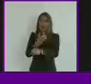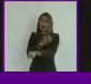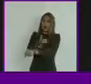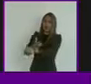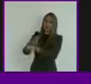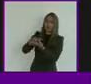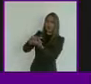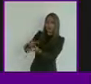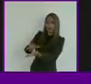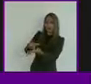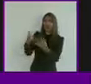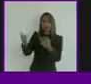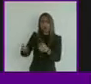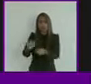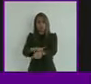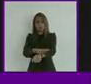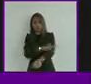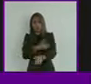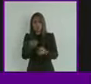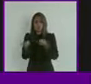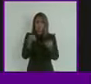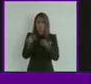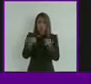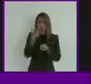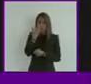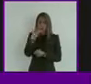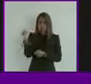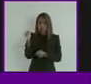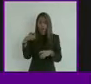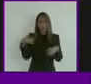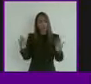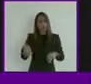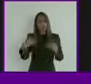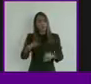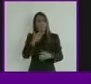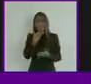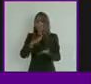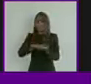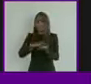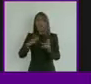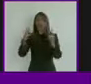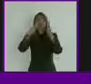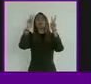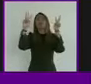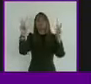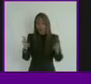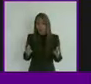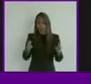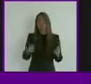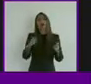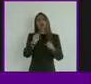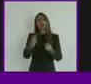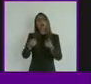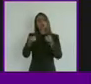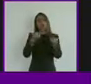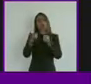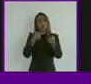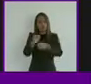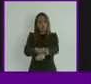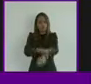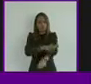la inteligencia emocional que tiene tan claro Amaya. Y te felicito porque hay que hablar de eso. Tenemos que empezar a hablar de la inteligencia emocional en jóvenes